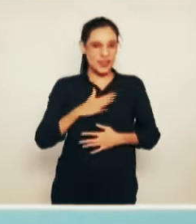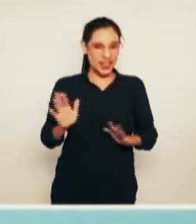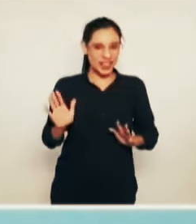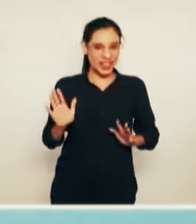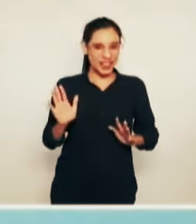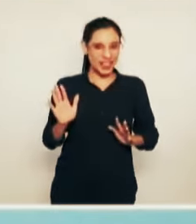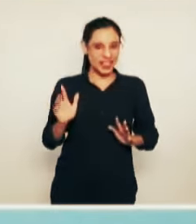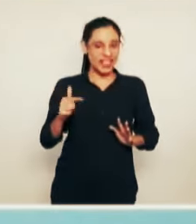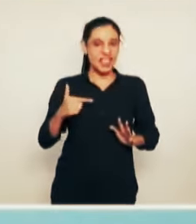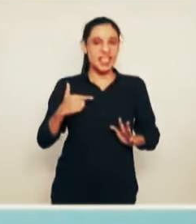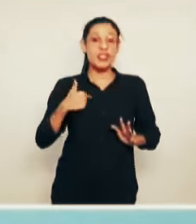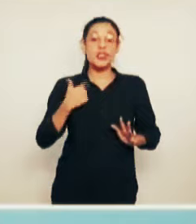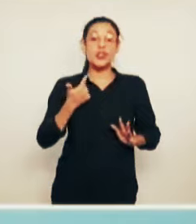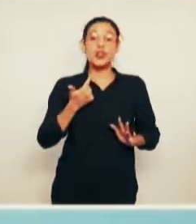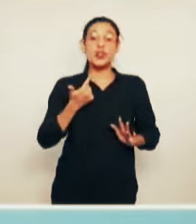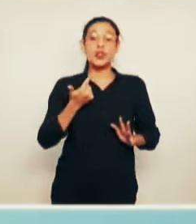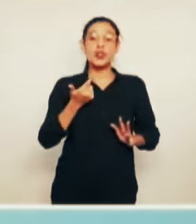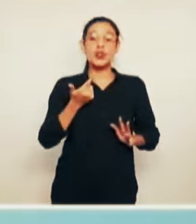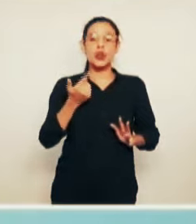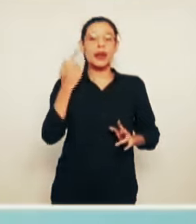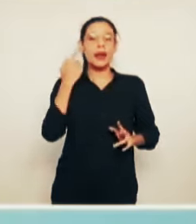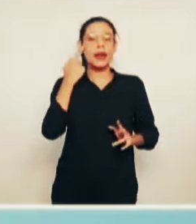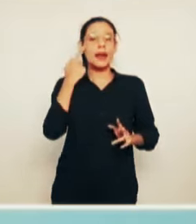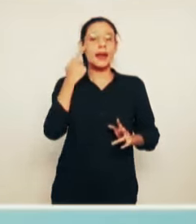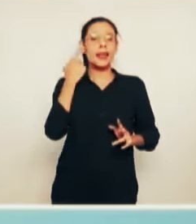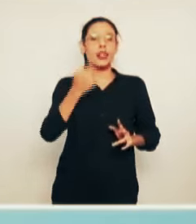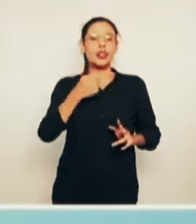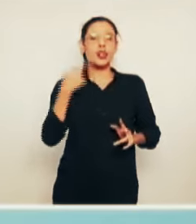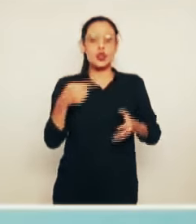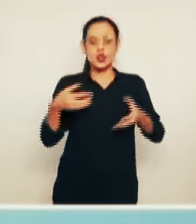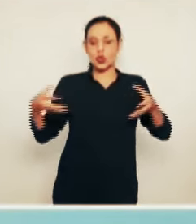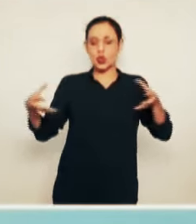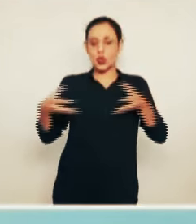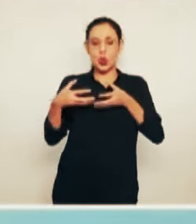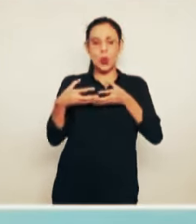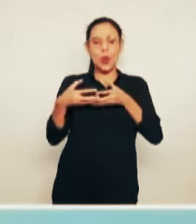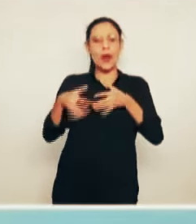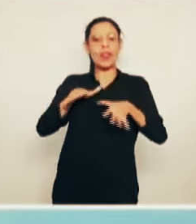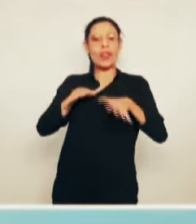hablando de avatares azules, ¿cómo andamos los avatares del Movimiento Nacional